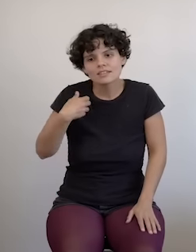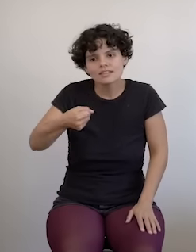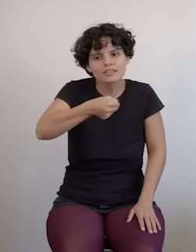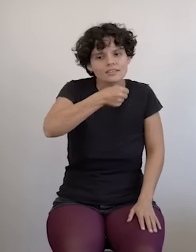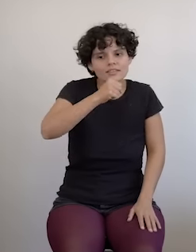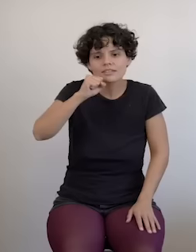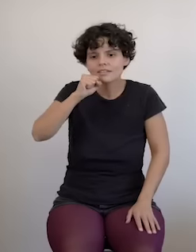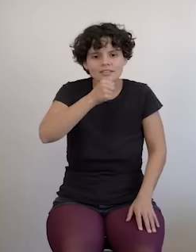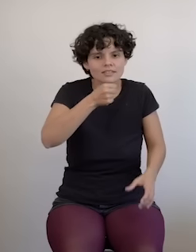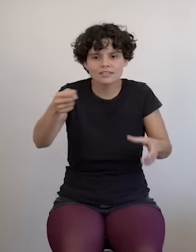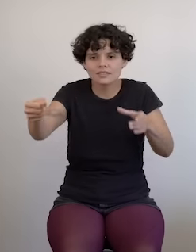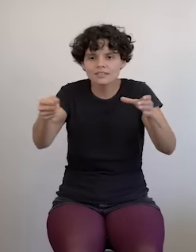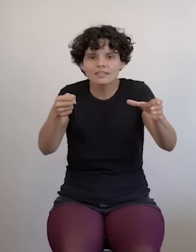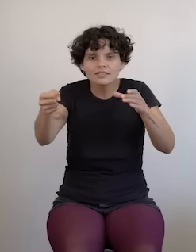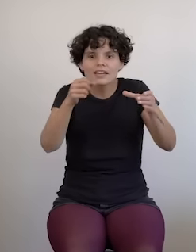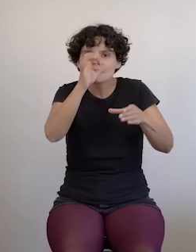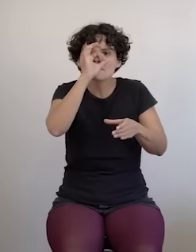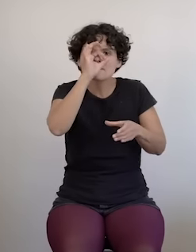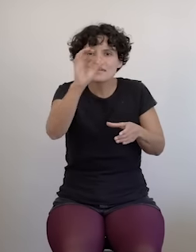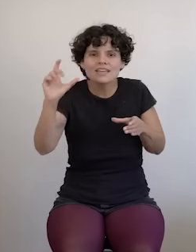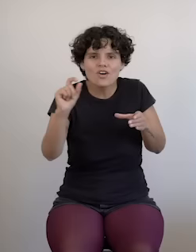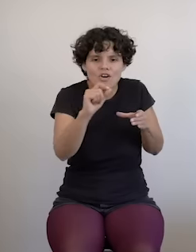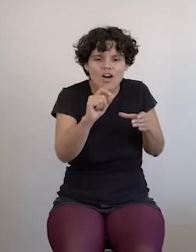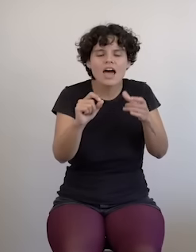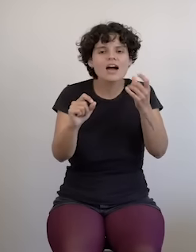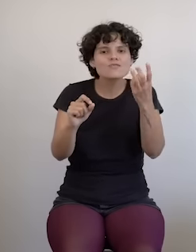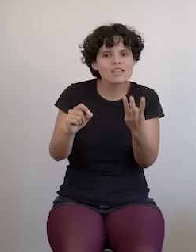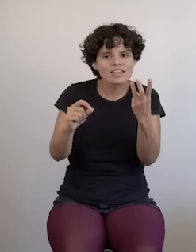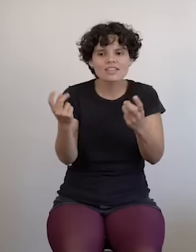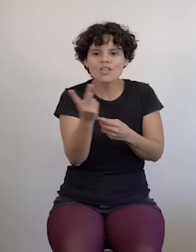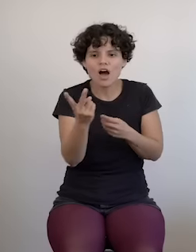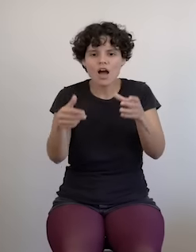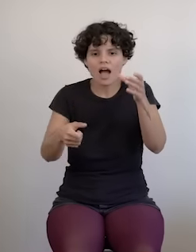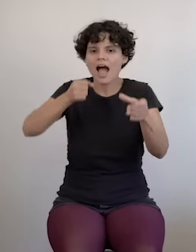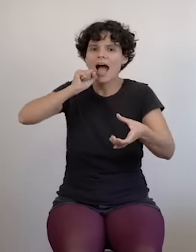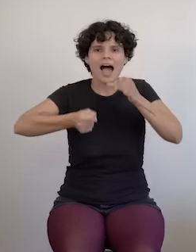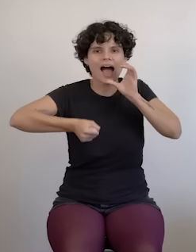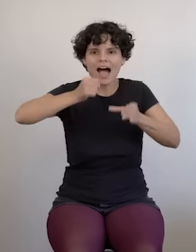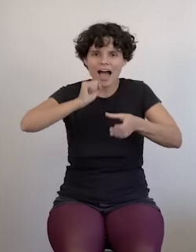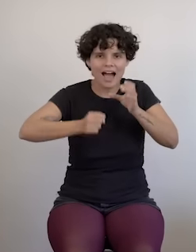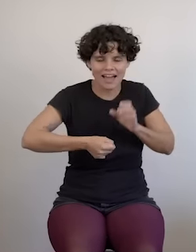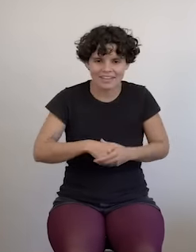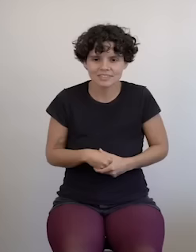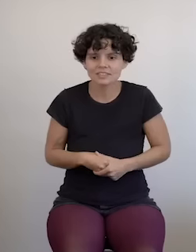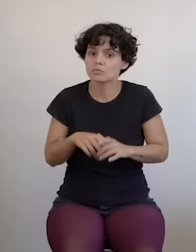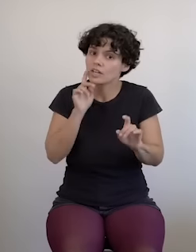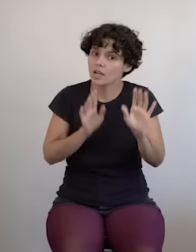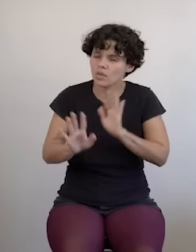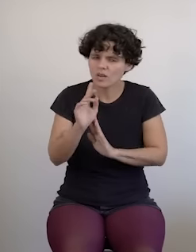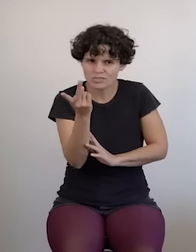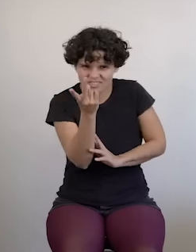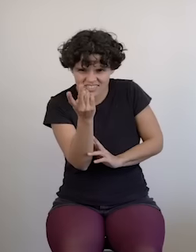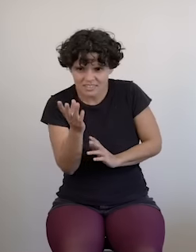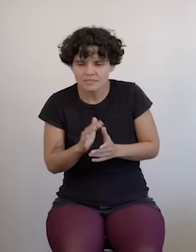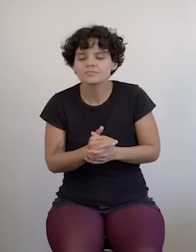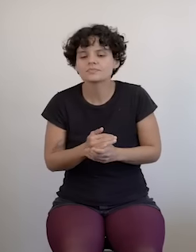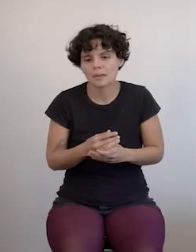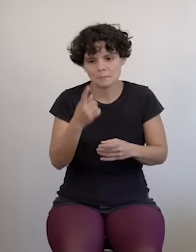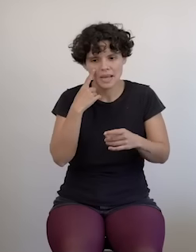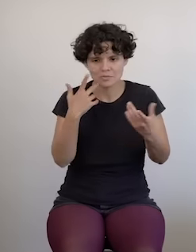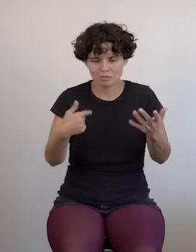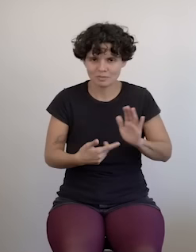la piscola y yo estoy tomando. Yo soy bravo. Yo soy bravo, vamos, cuidado. Mire,